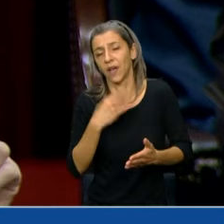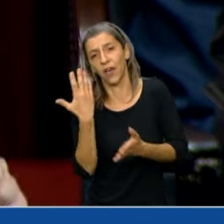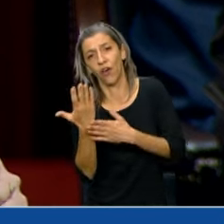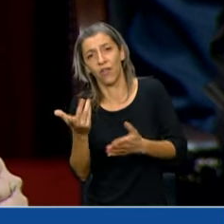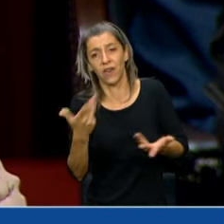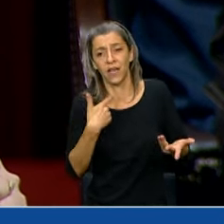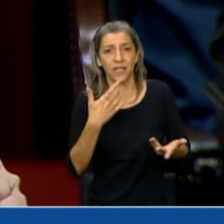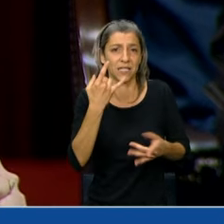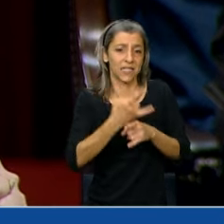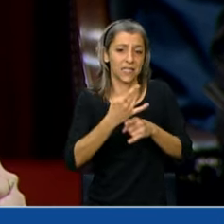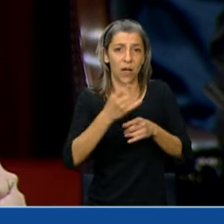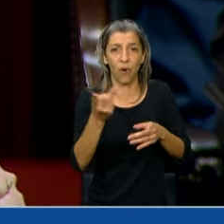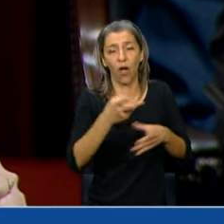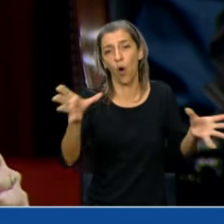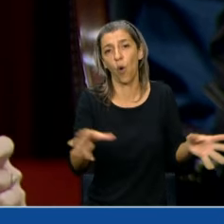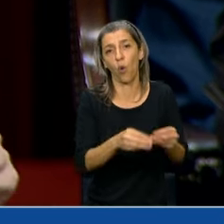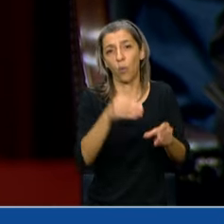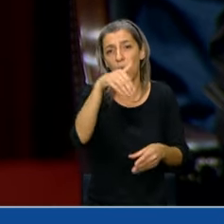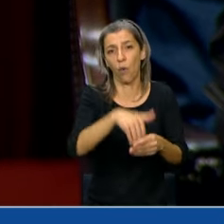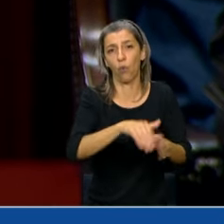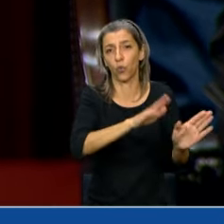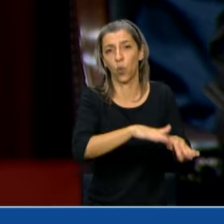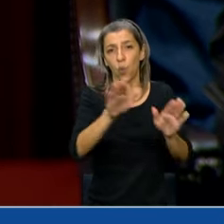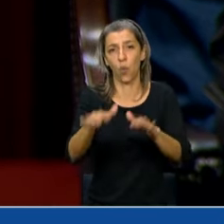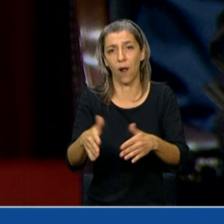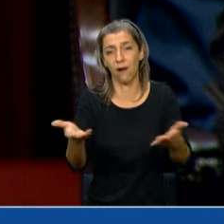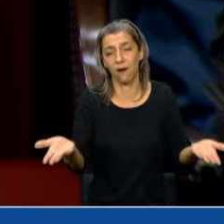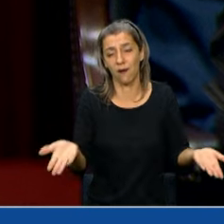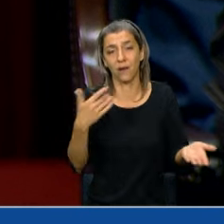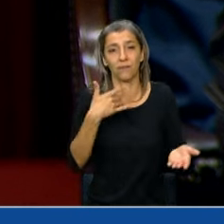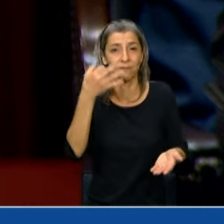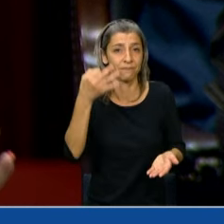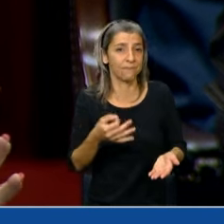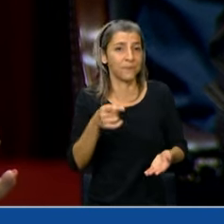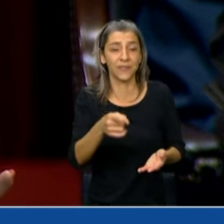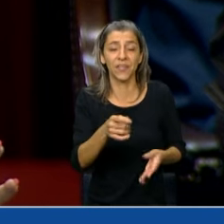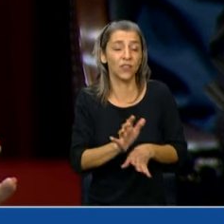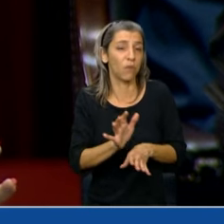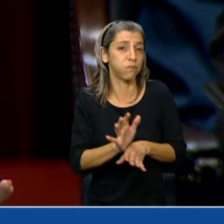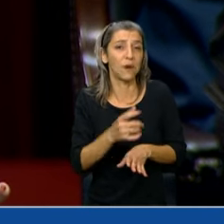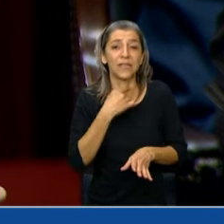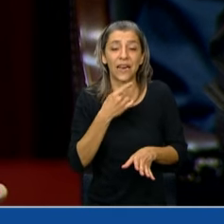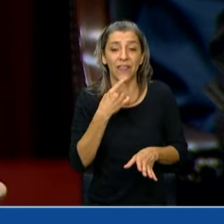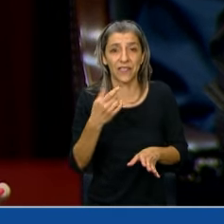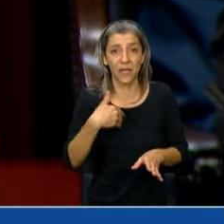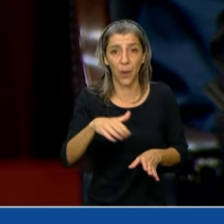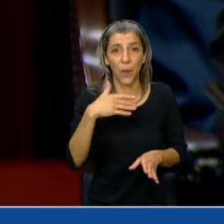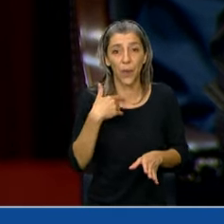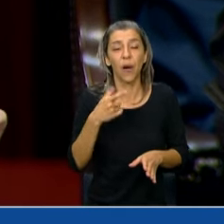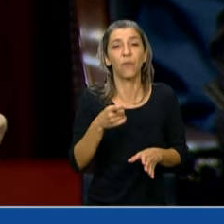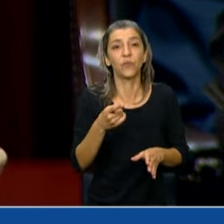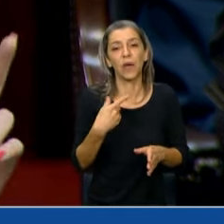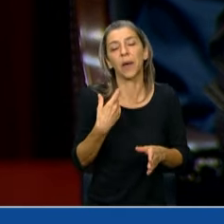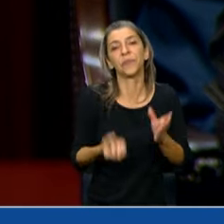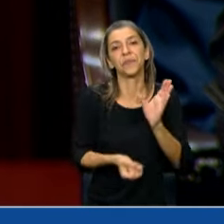juntan y terminan votando juntos esto en realidad es institucionalizar un nuevo barril